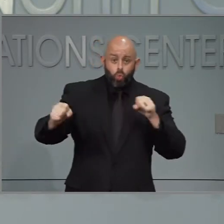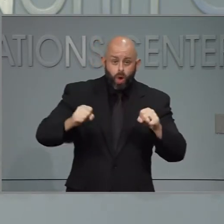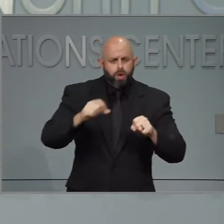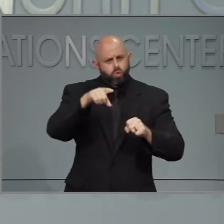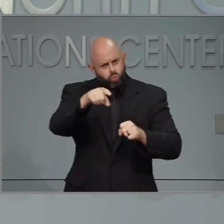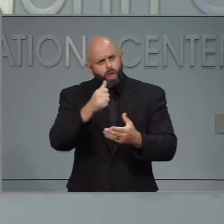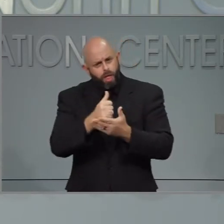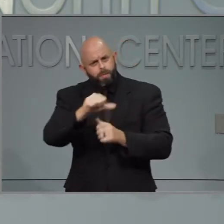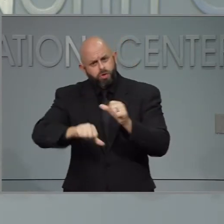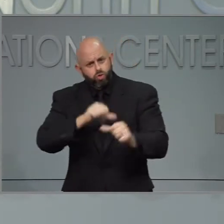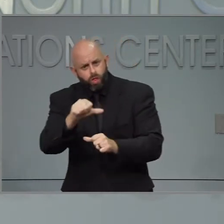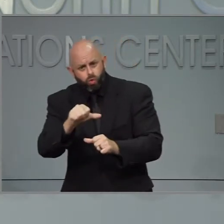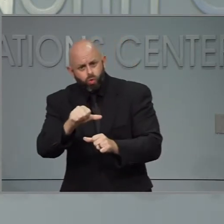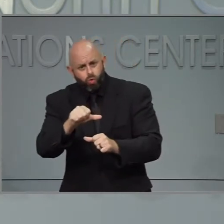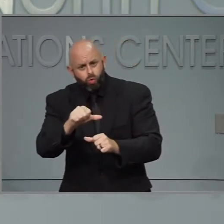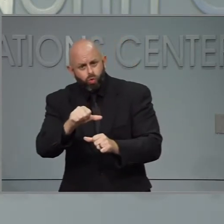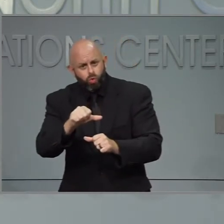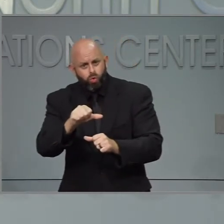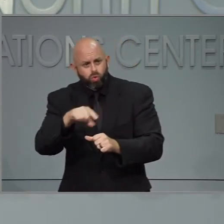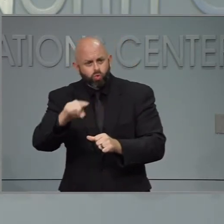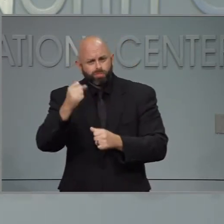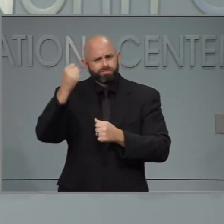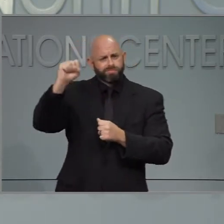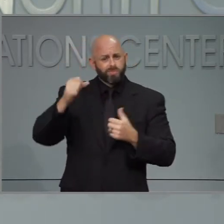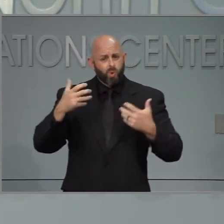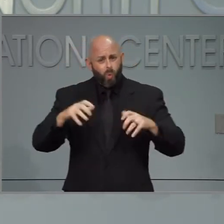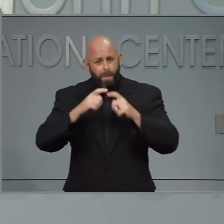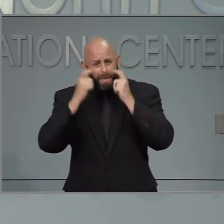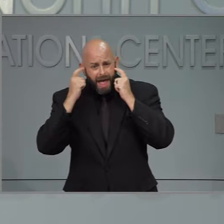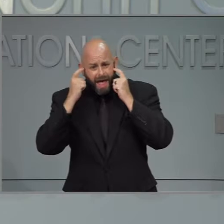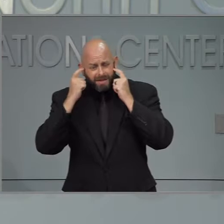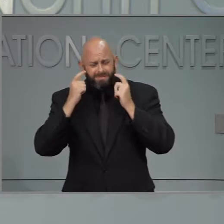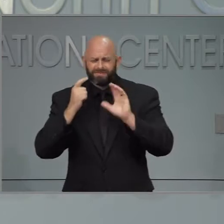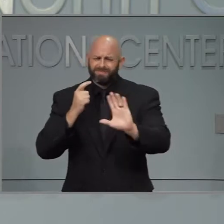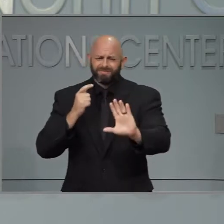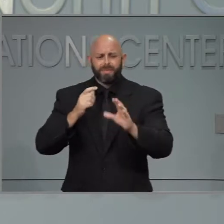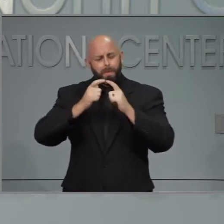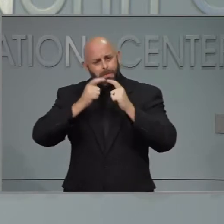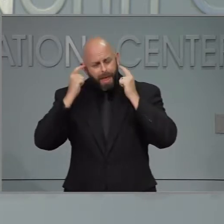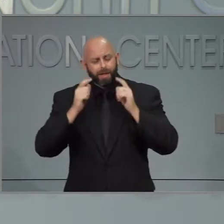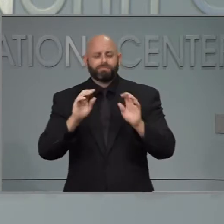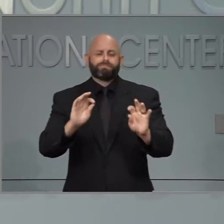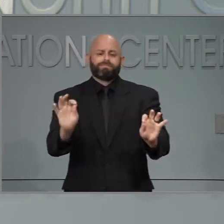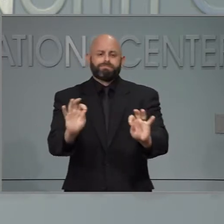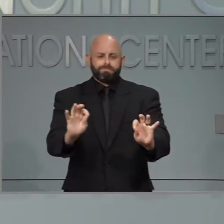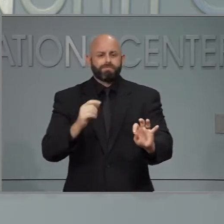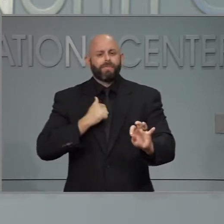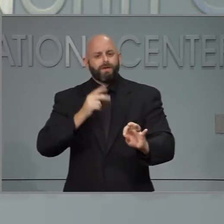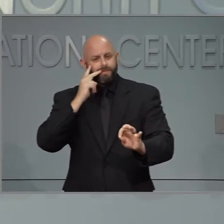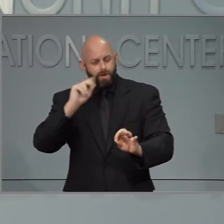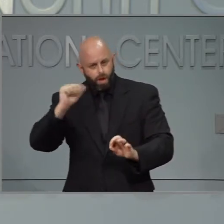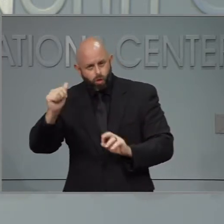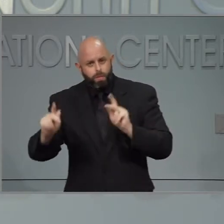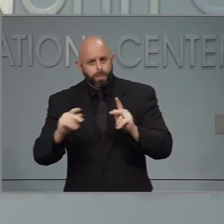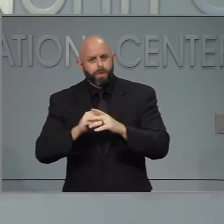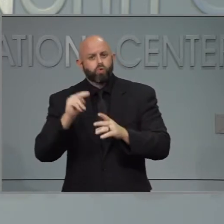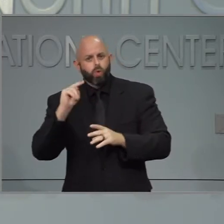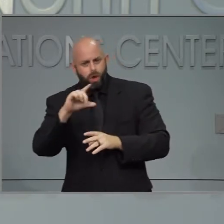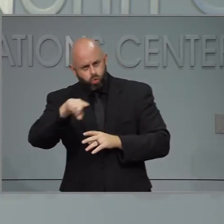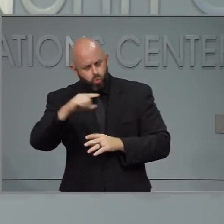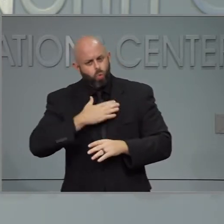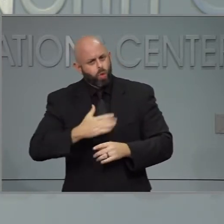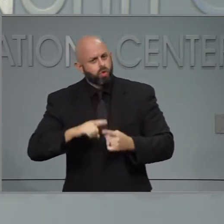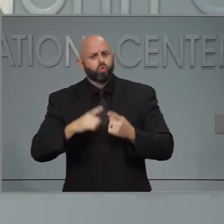tormentas, inundaciones, terremotos, otras crisis locales. Una mascarilla, eso no es nada en comparación de lo que yo he visto que